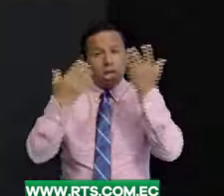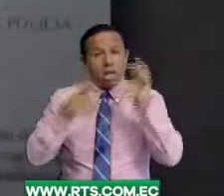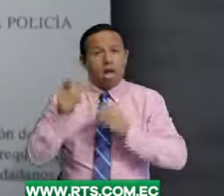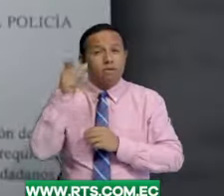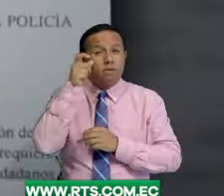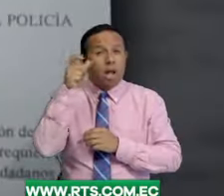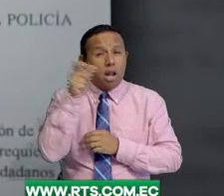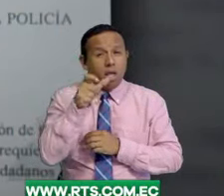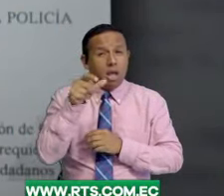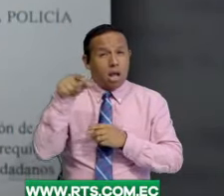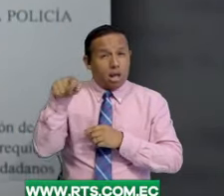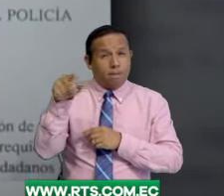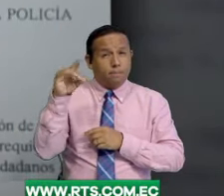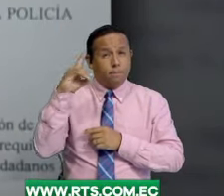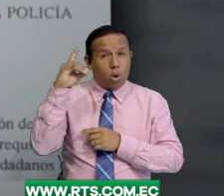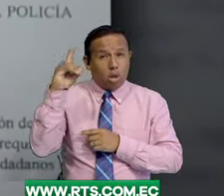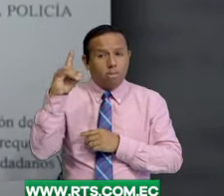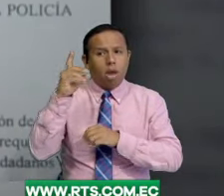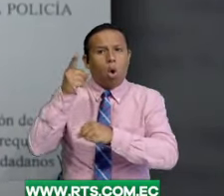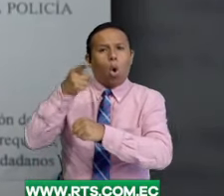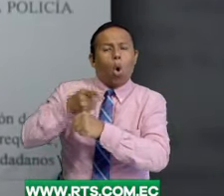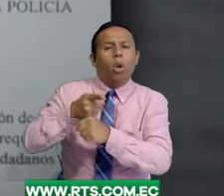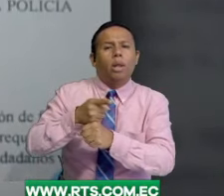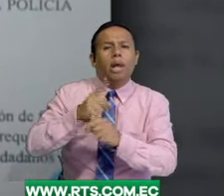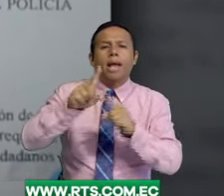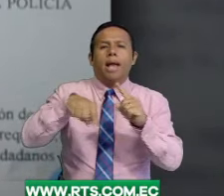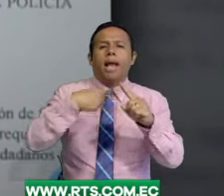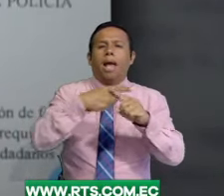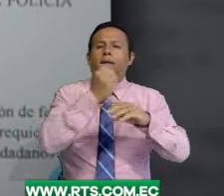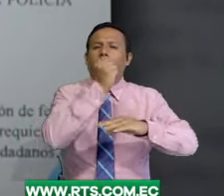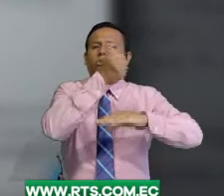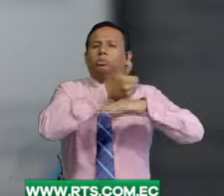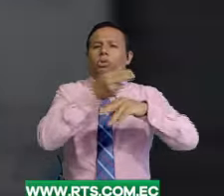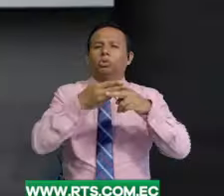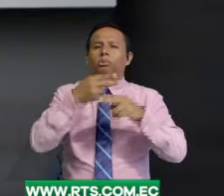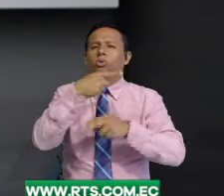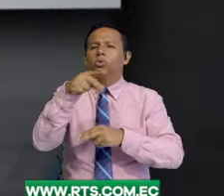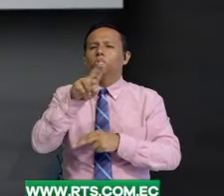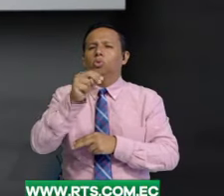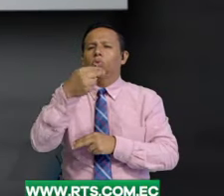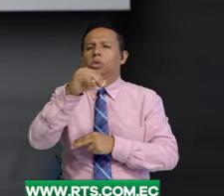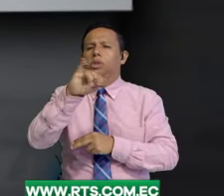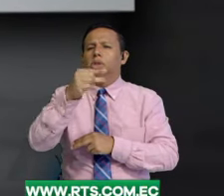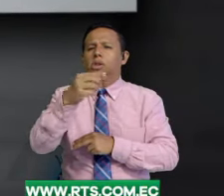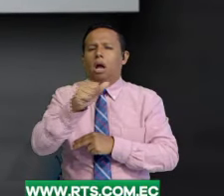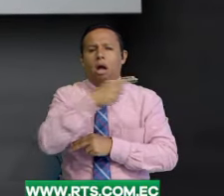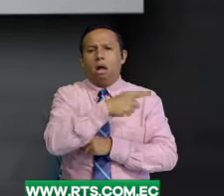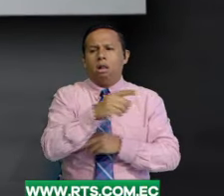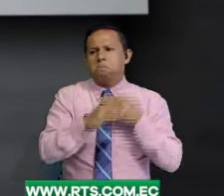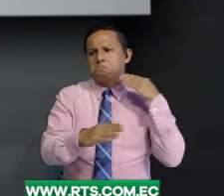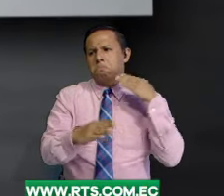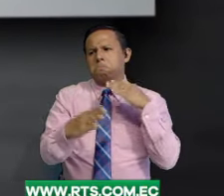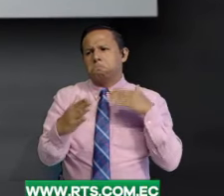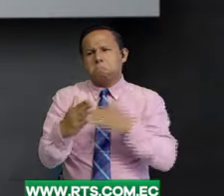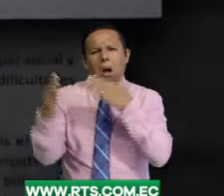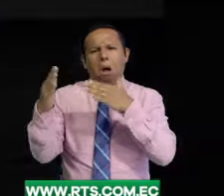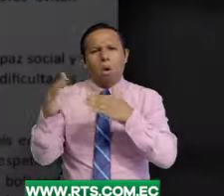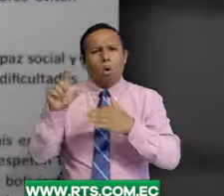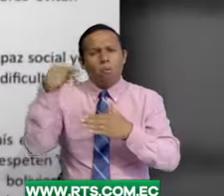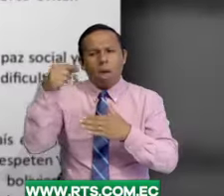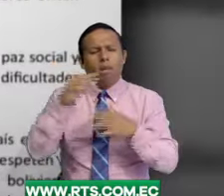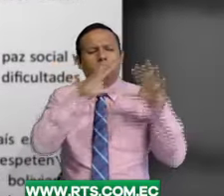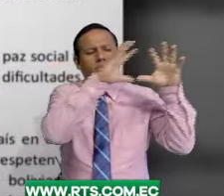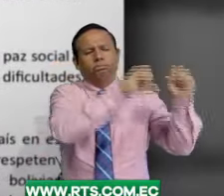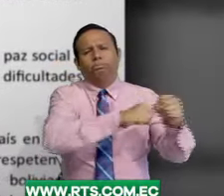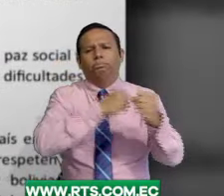la orden de aprehensión hacia el excomandante Juan Zúñiga por alzamientos contra la seguridad nacional. Naciones Unidas, con